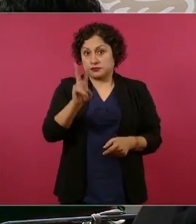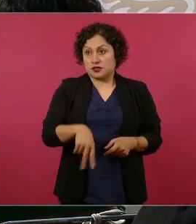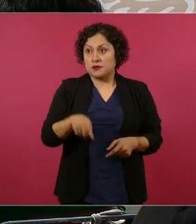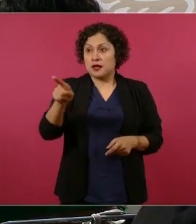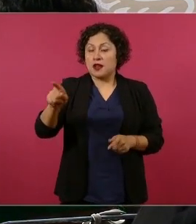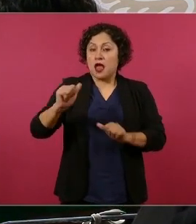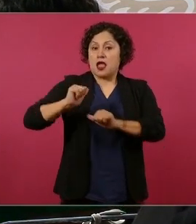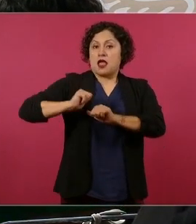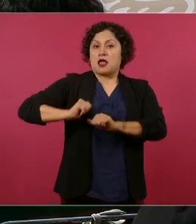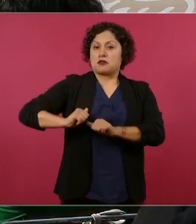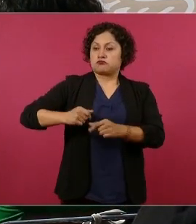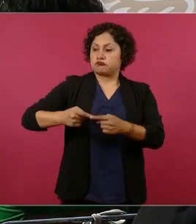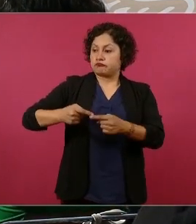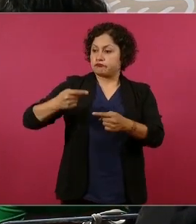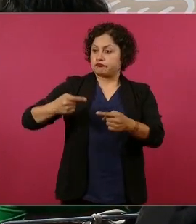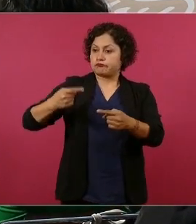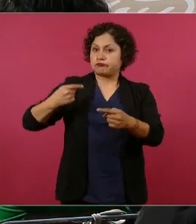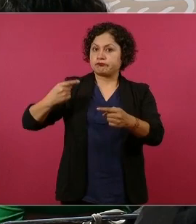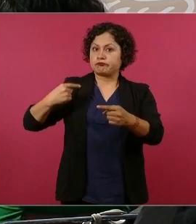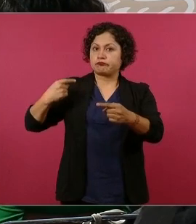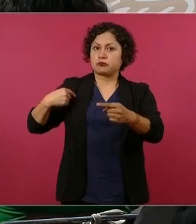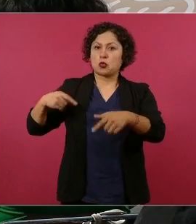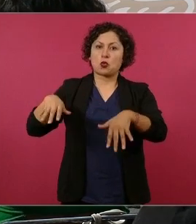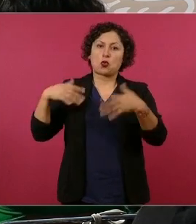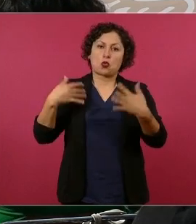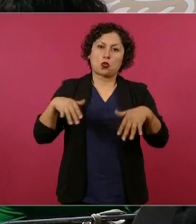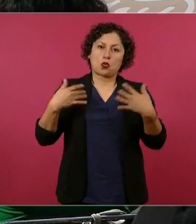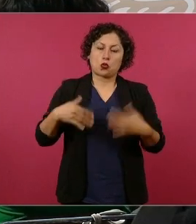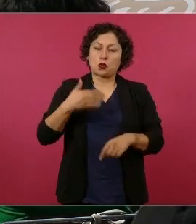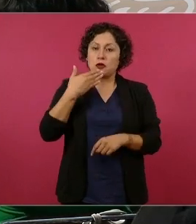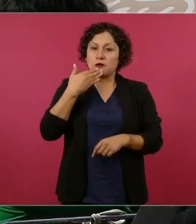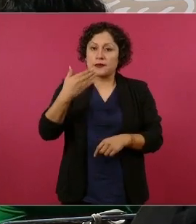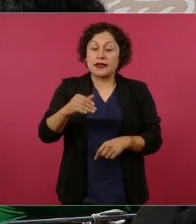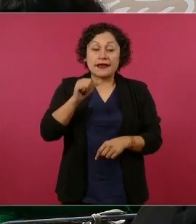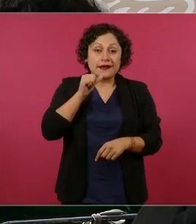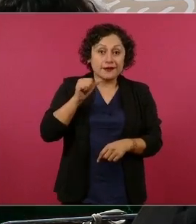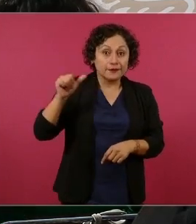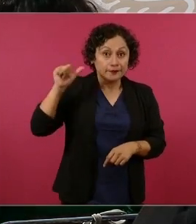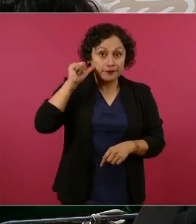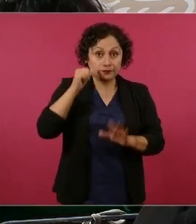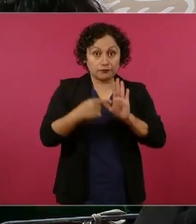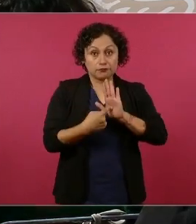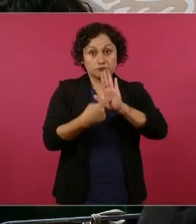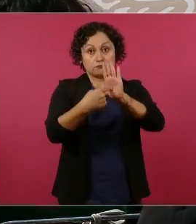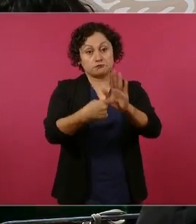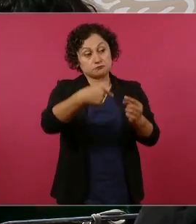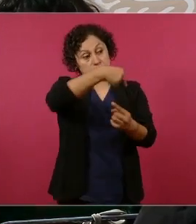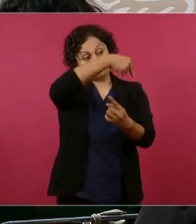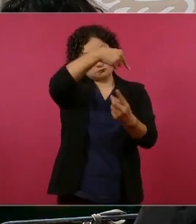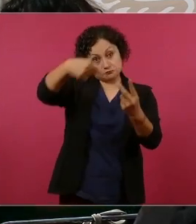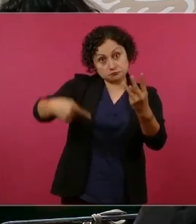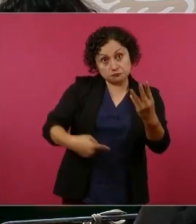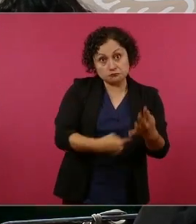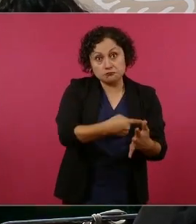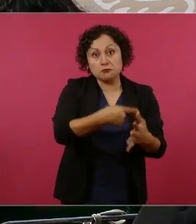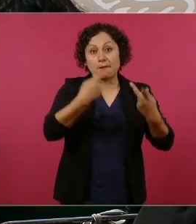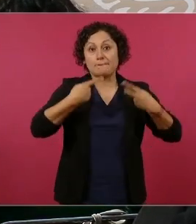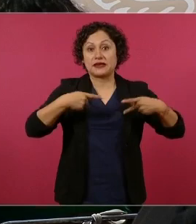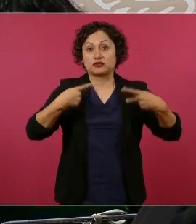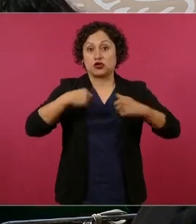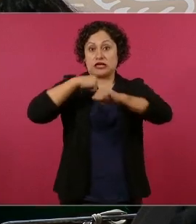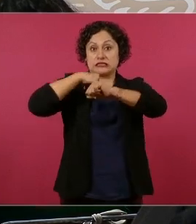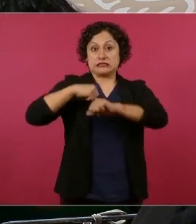nombramientos del día de ayer, y van a ser así